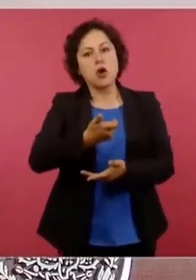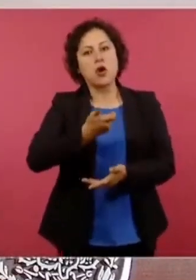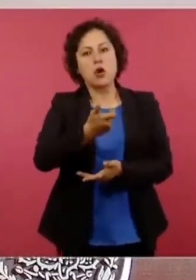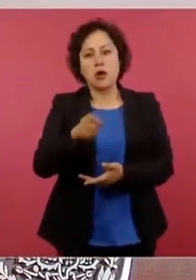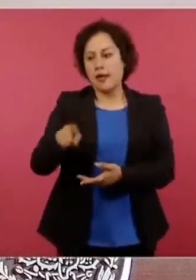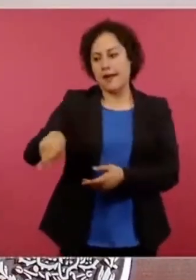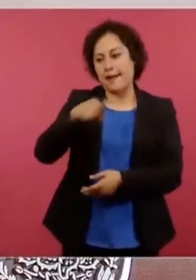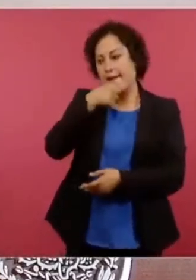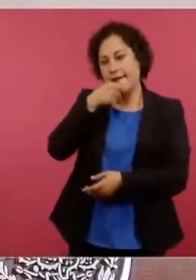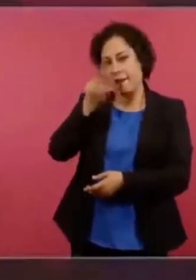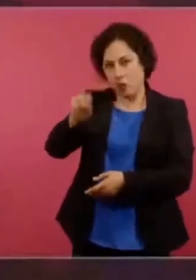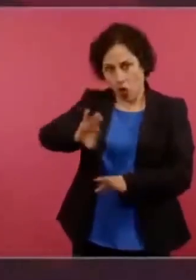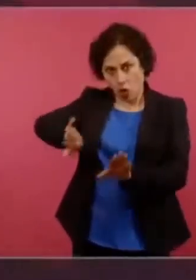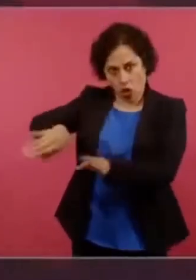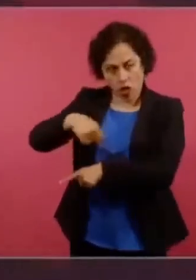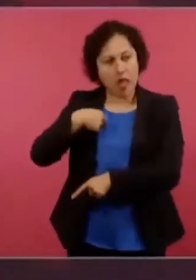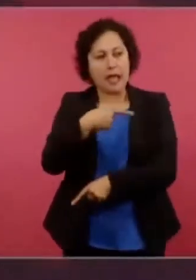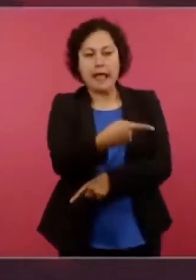de quienes pasan